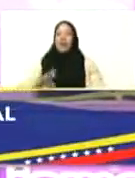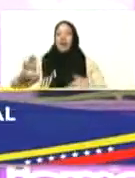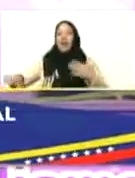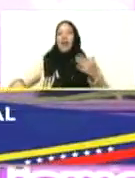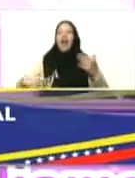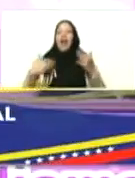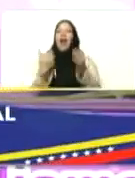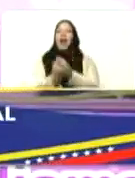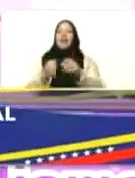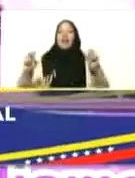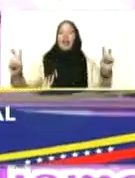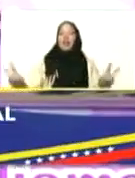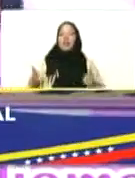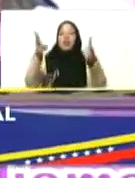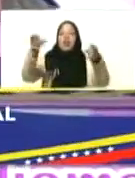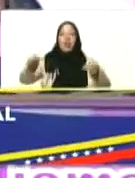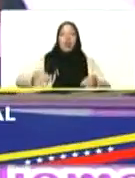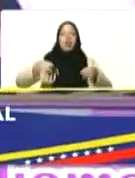¡Hasta la victoria siempre,